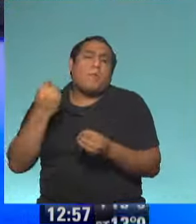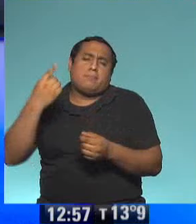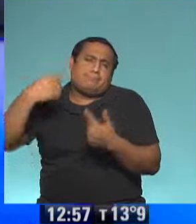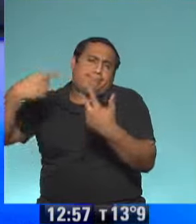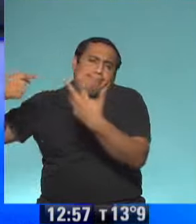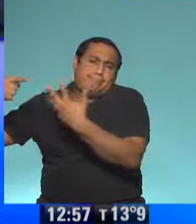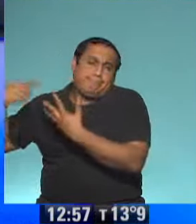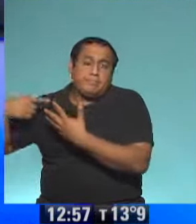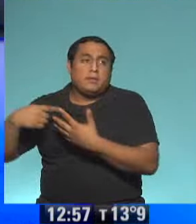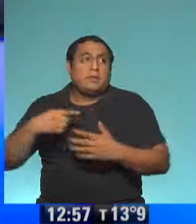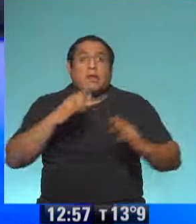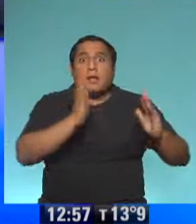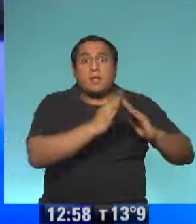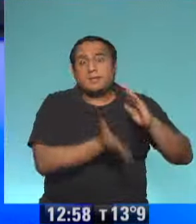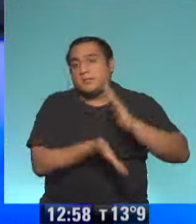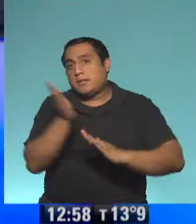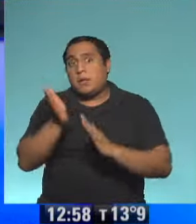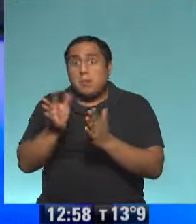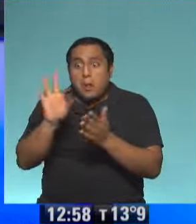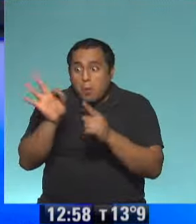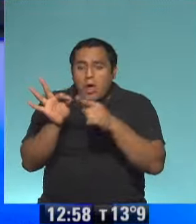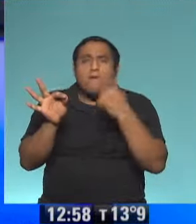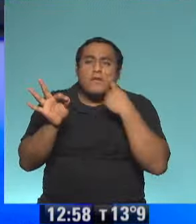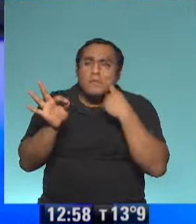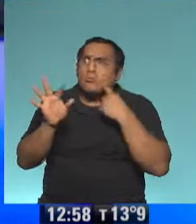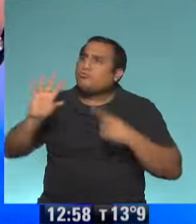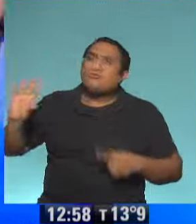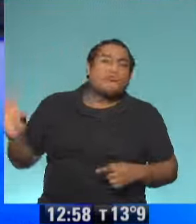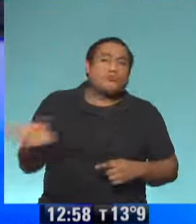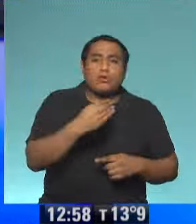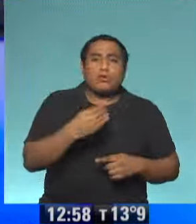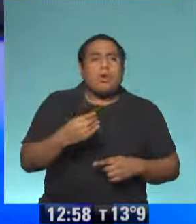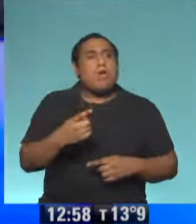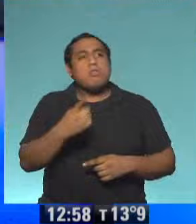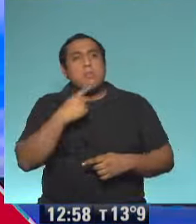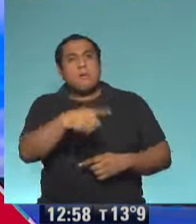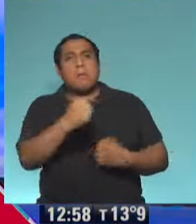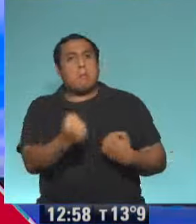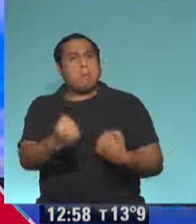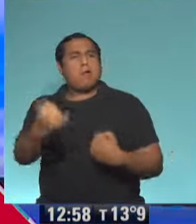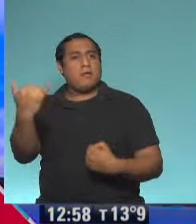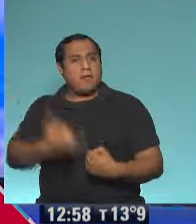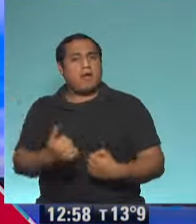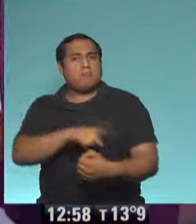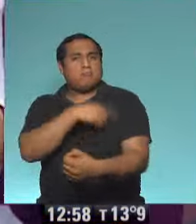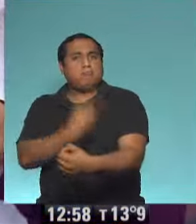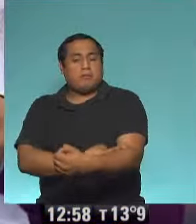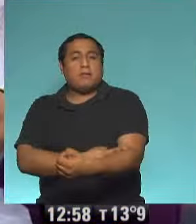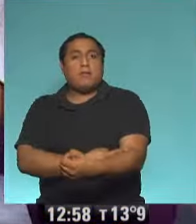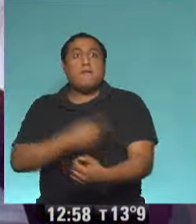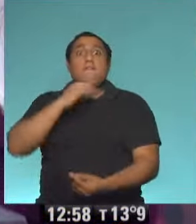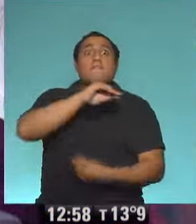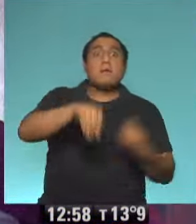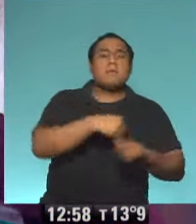Nadie se fue de una casa sin su mosca viva y nadie dudó jamás de los poderes de tía Virguita. Su familia terminó por aceptar la